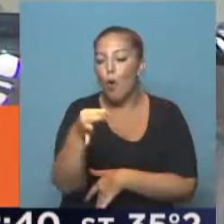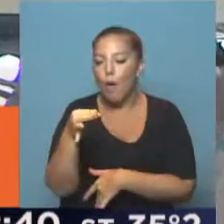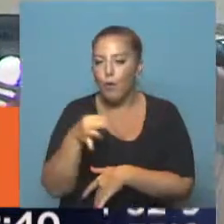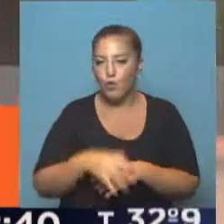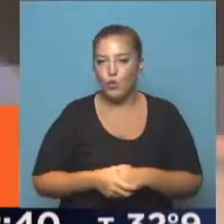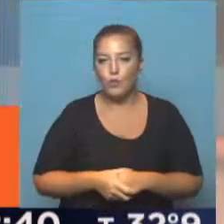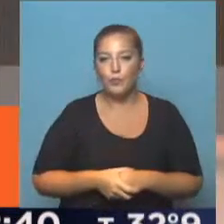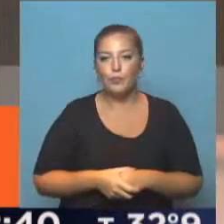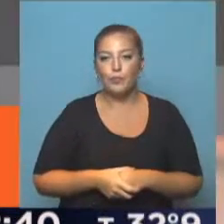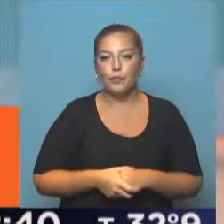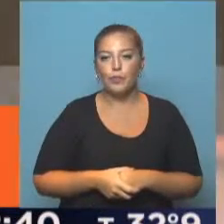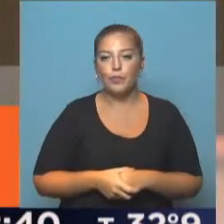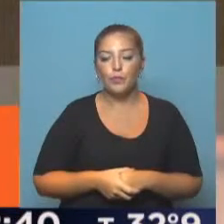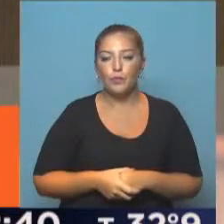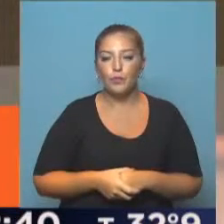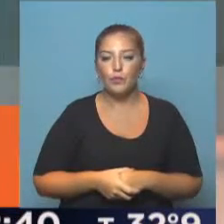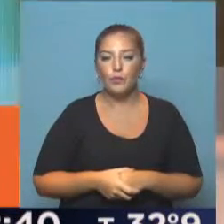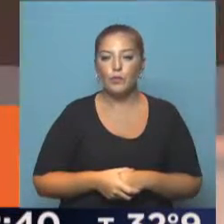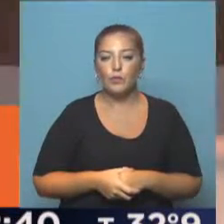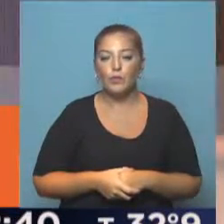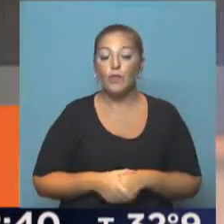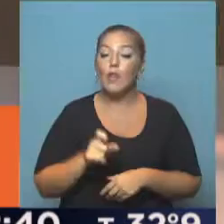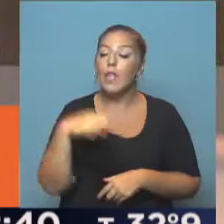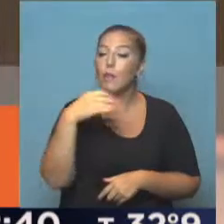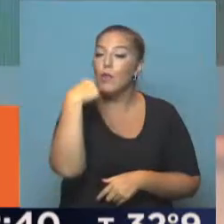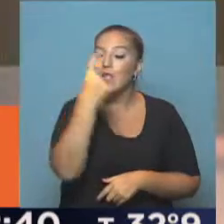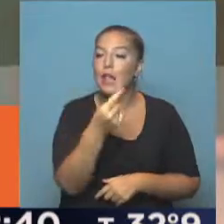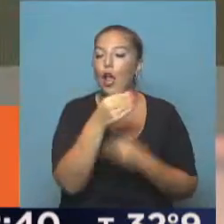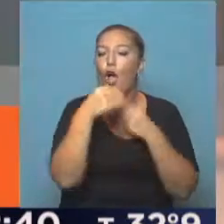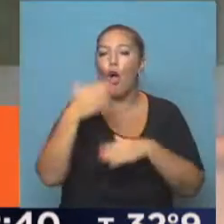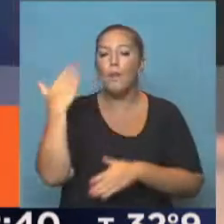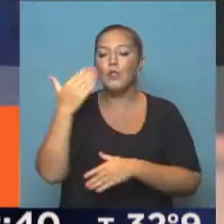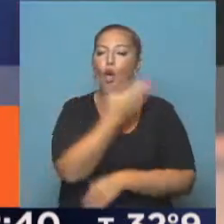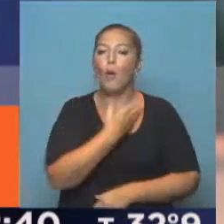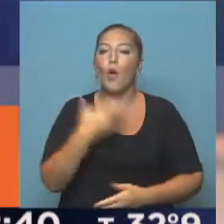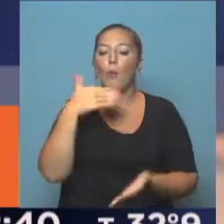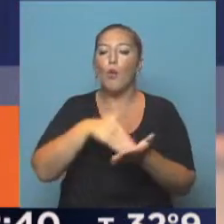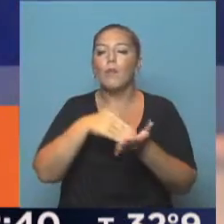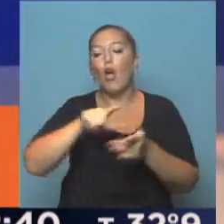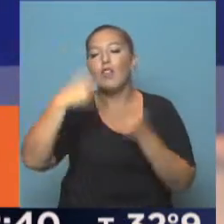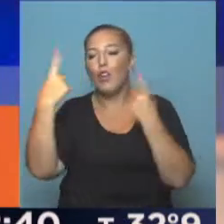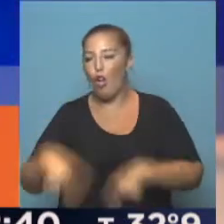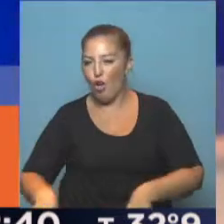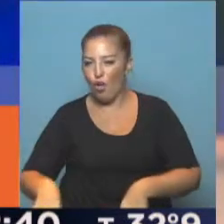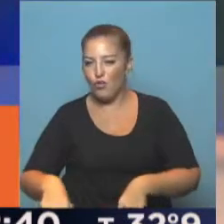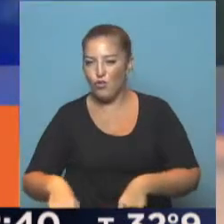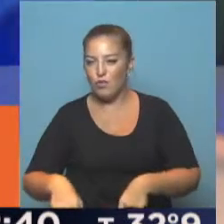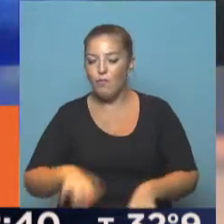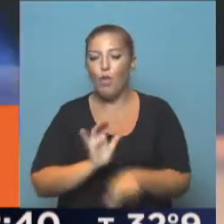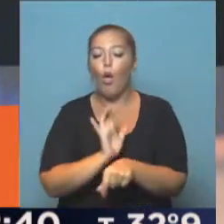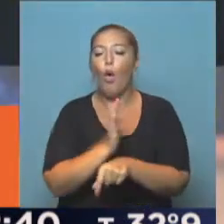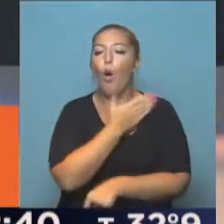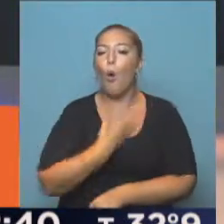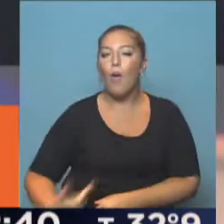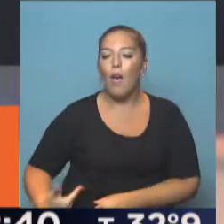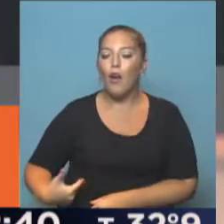¿no? Y en esa línea hay que destacar que al inicio este gobierno prometía otra cosa. Es decir, es un gobierno